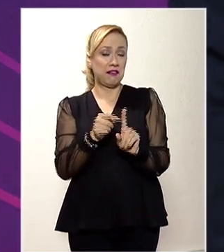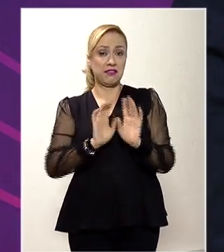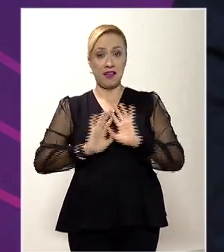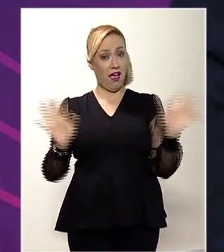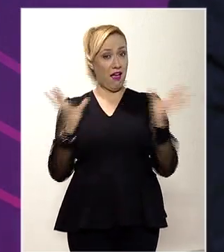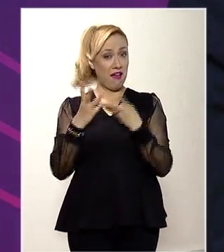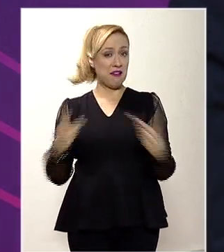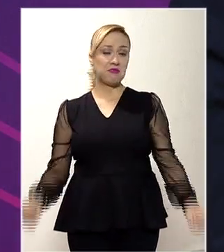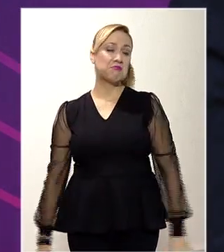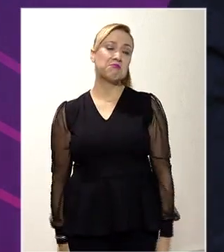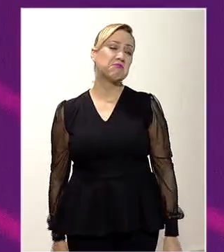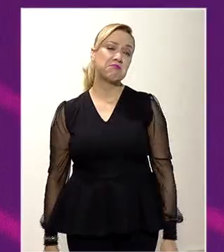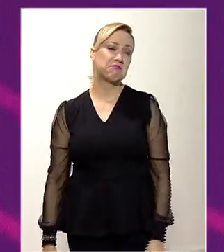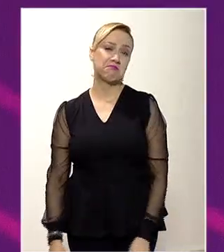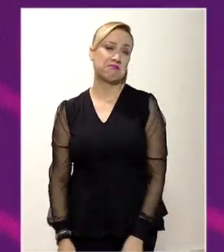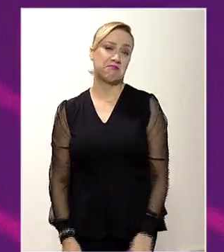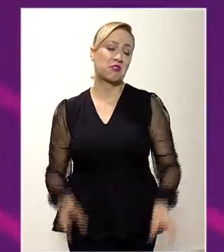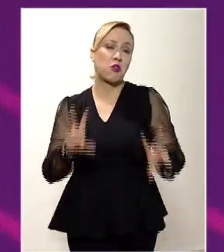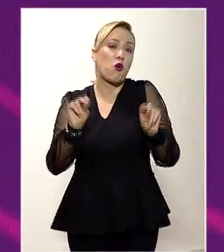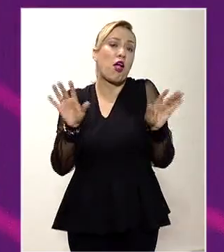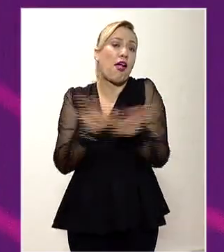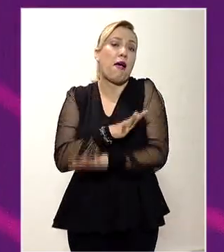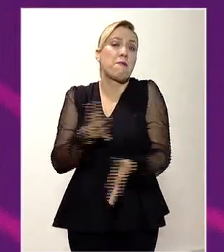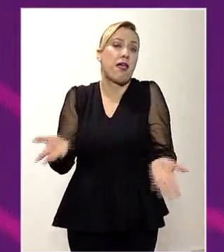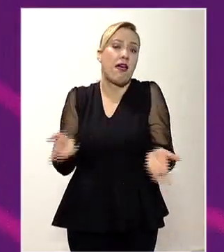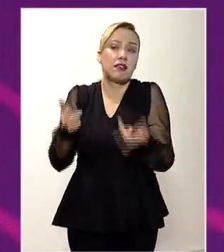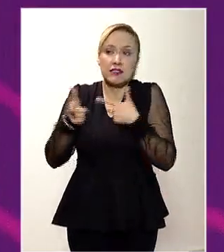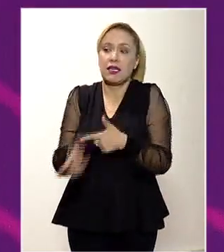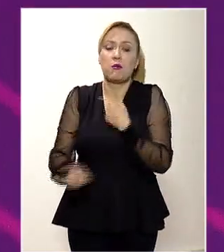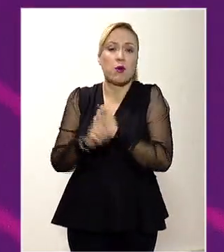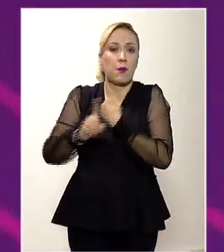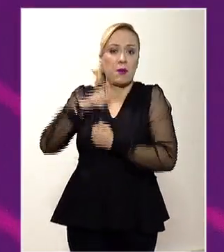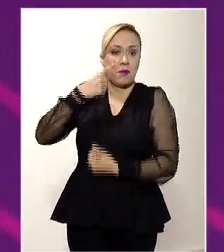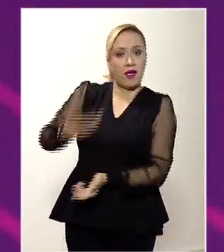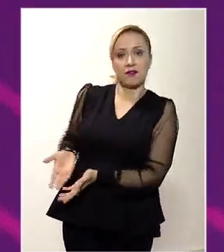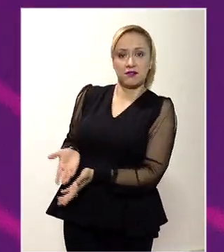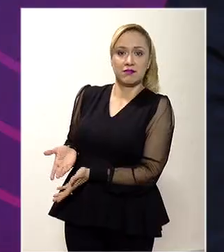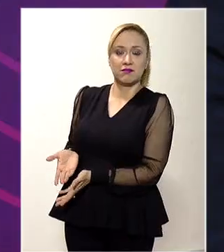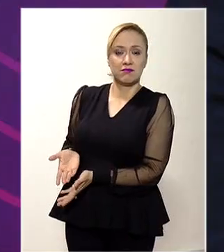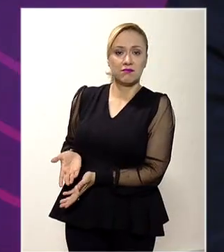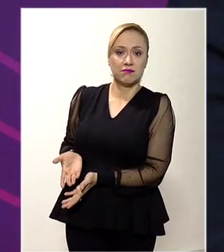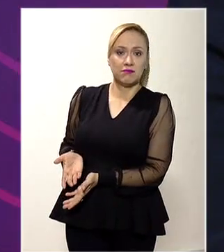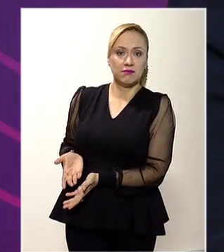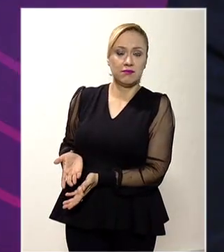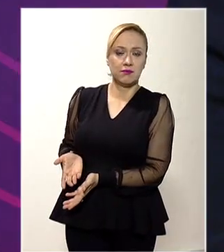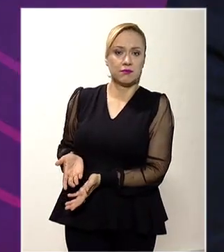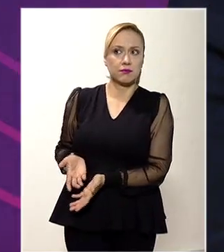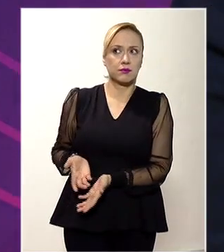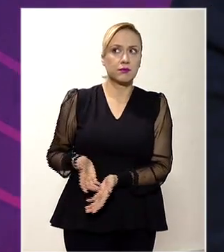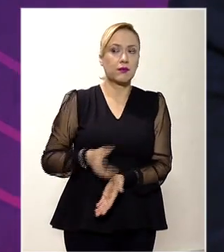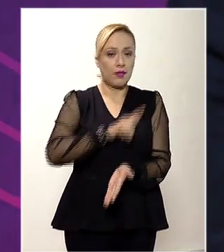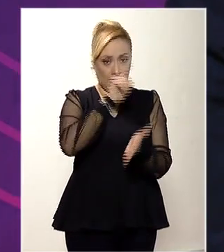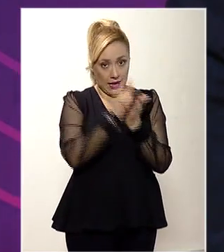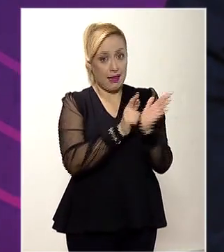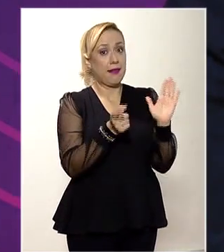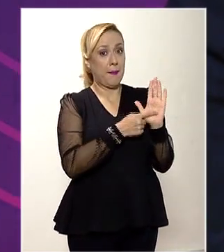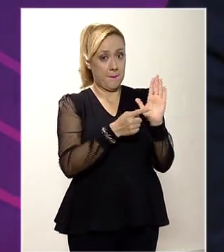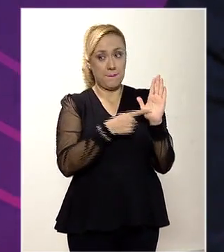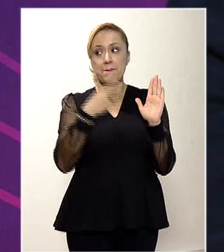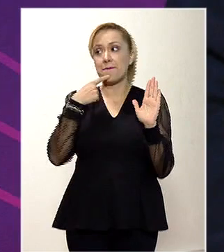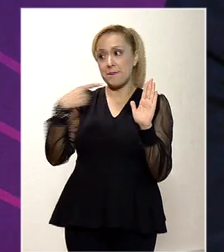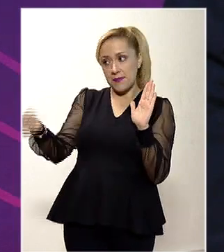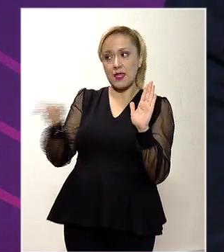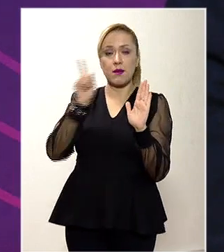¿no? Claro. No cambia por sí la realidad. No cambia No. por sí la realidad, Y a por veces hasta la supuesto, complica. ¿no? Es una ley, como dice